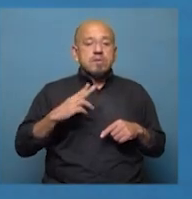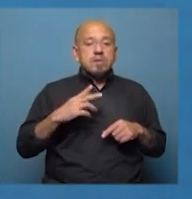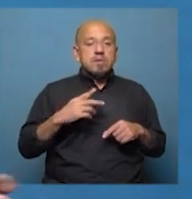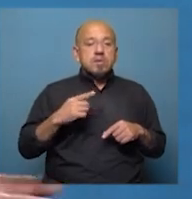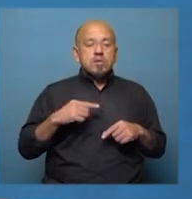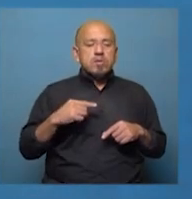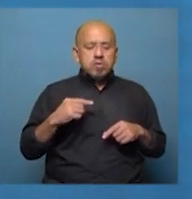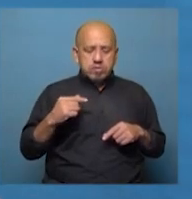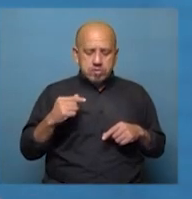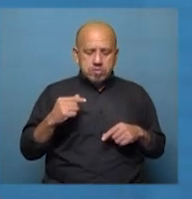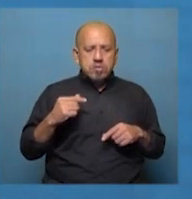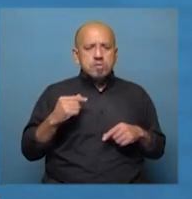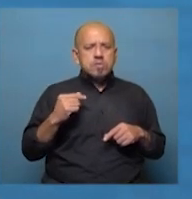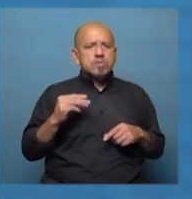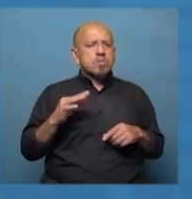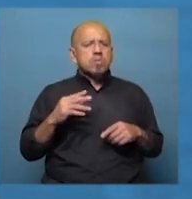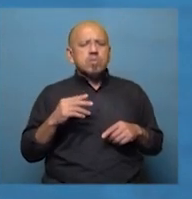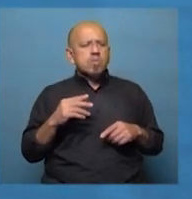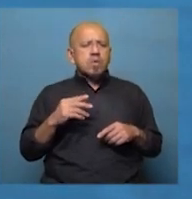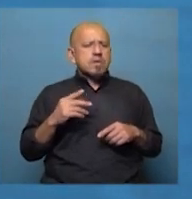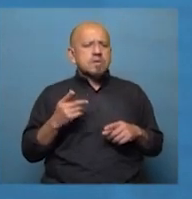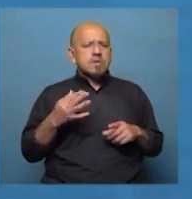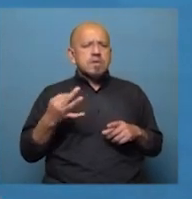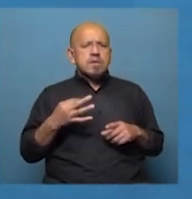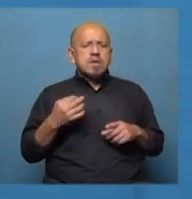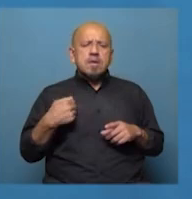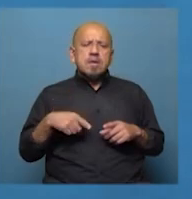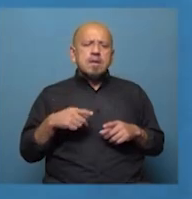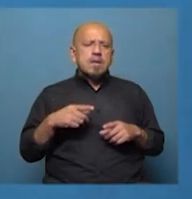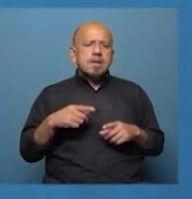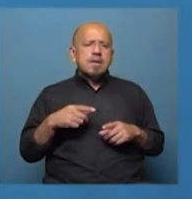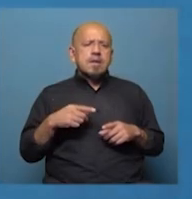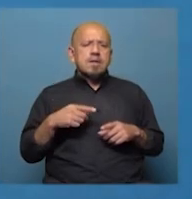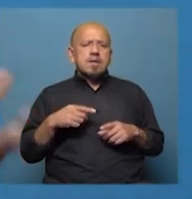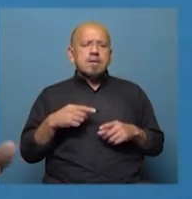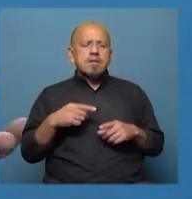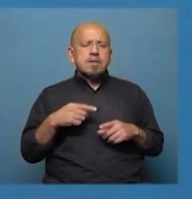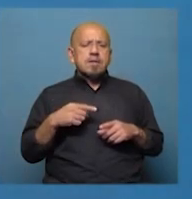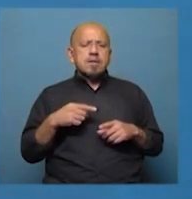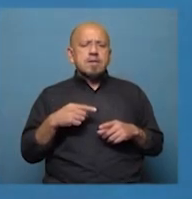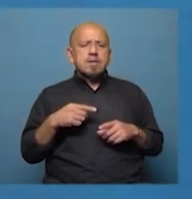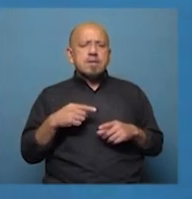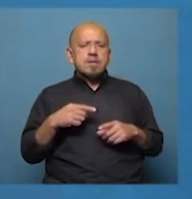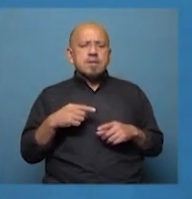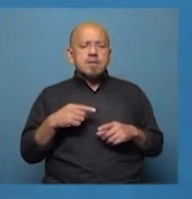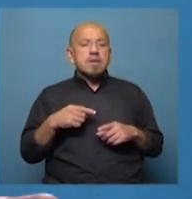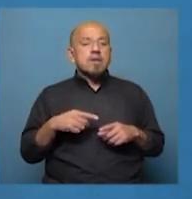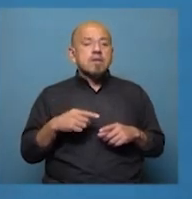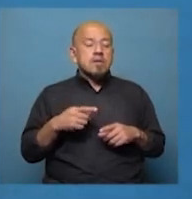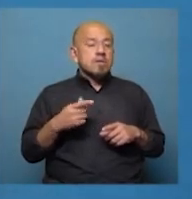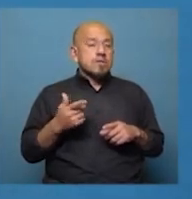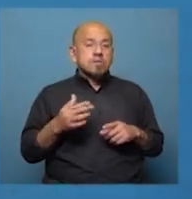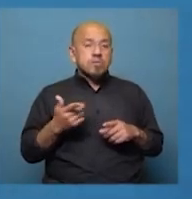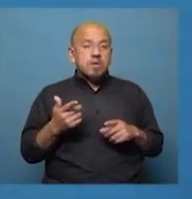al casmu Cuál es la versión correcta lo cierto Es que hoy la gente sigue diciendo que no